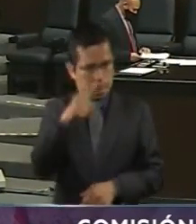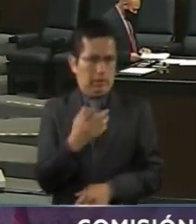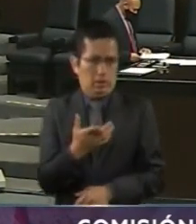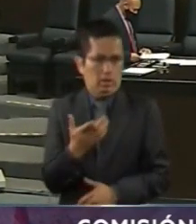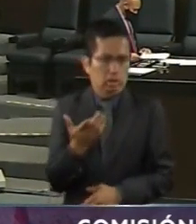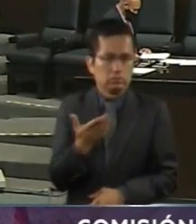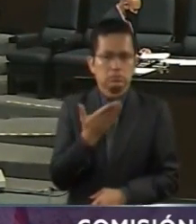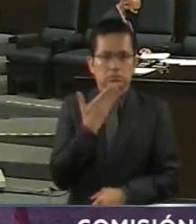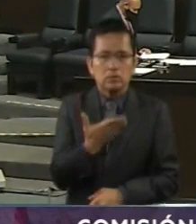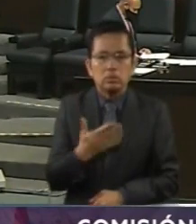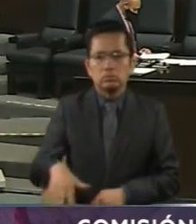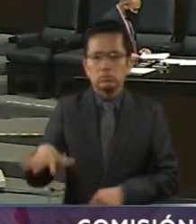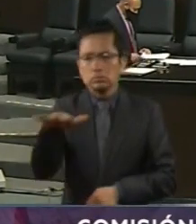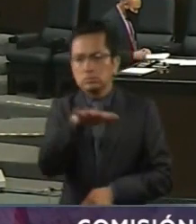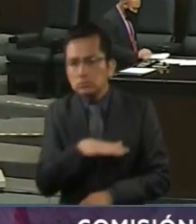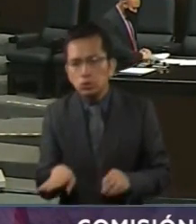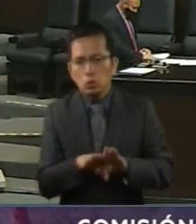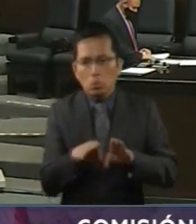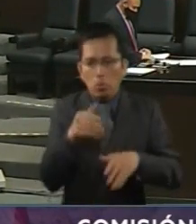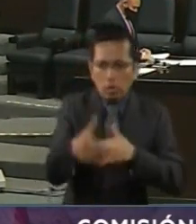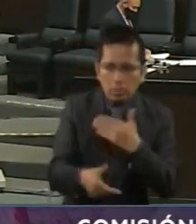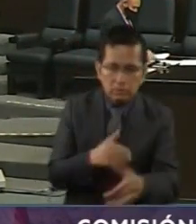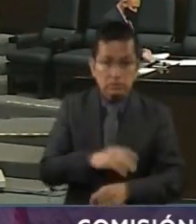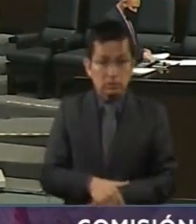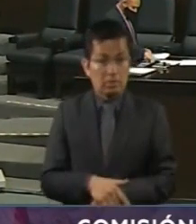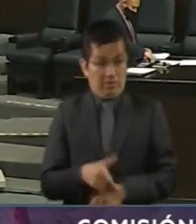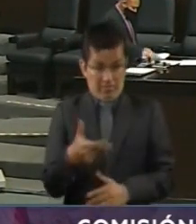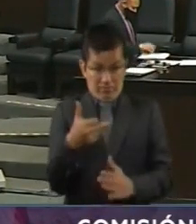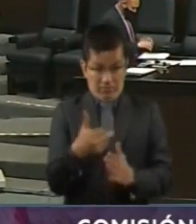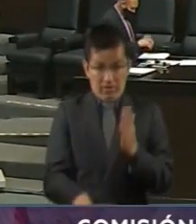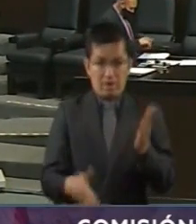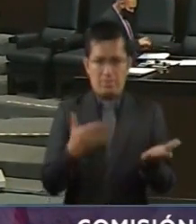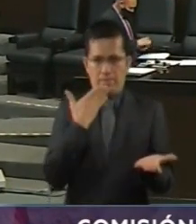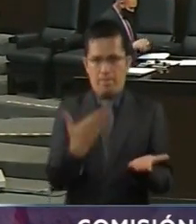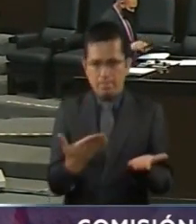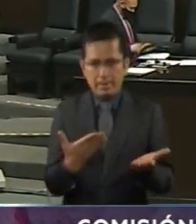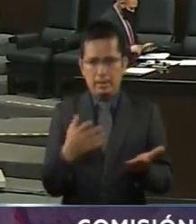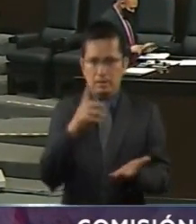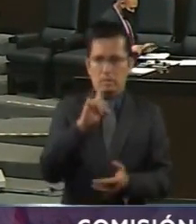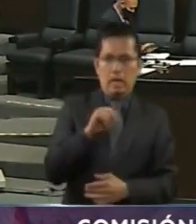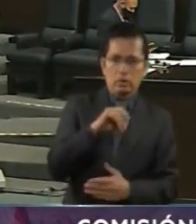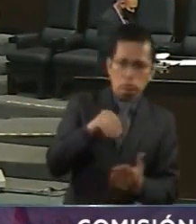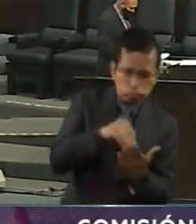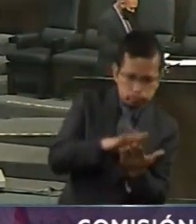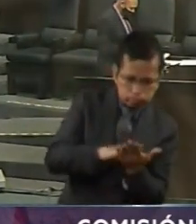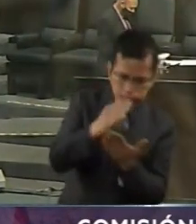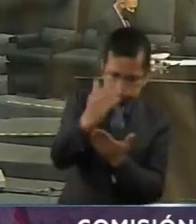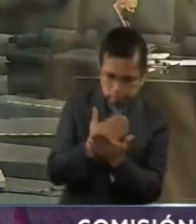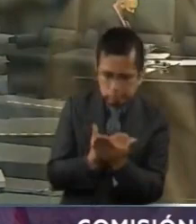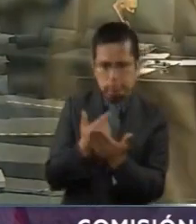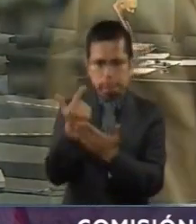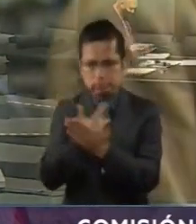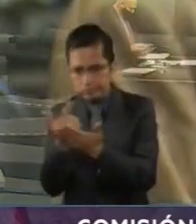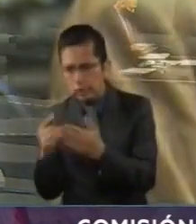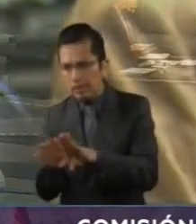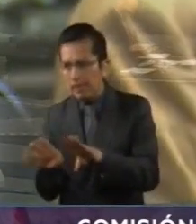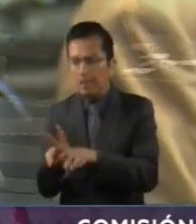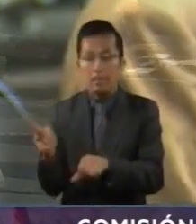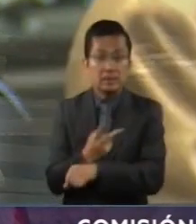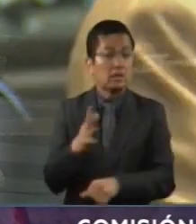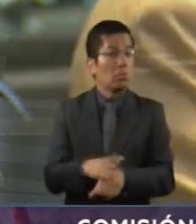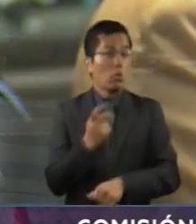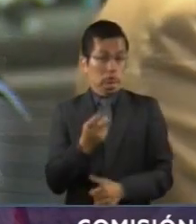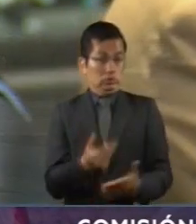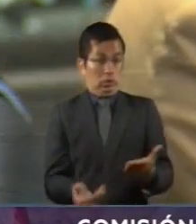racionalidad política y la ausencia de datos útiles y estandarizados, ha facilitado inercias de violencia